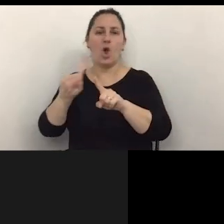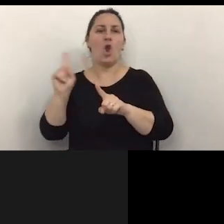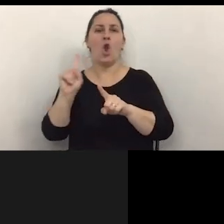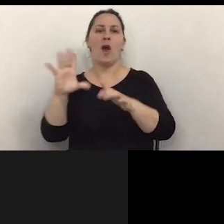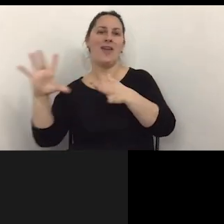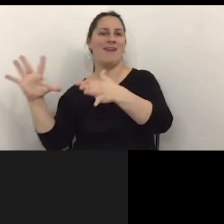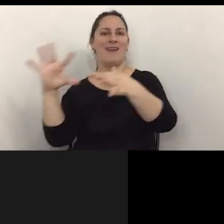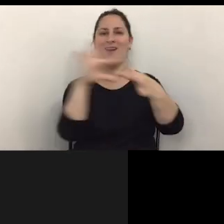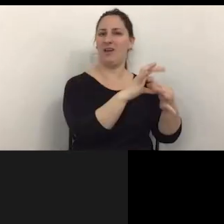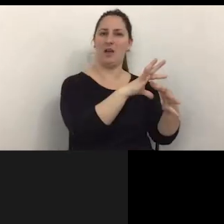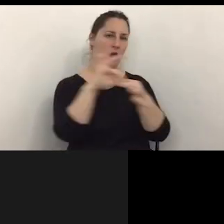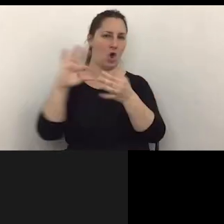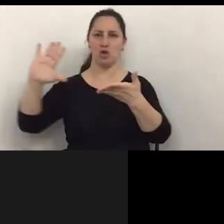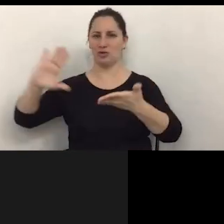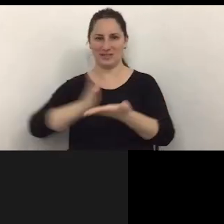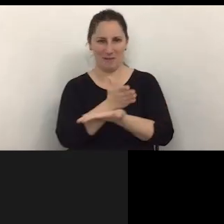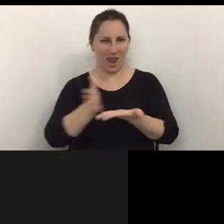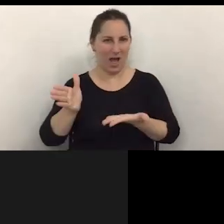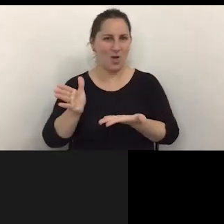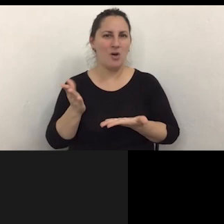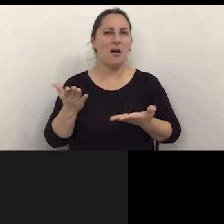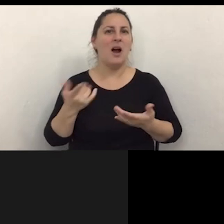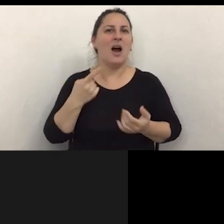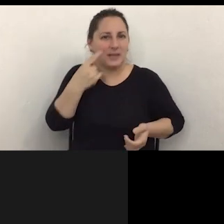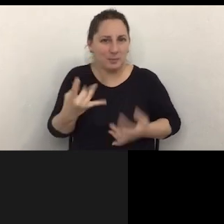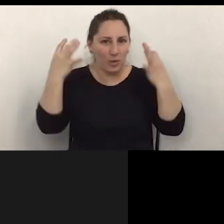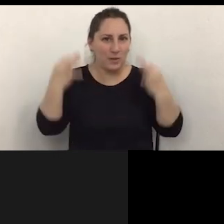si eso responde a la pregunta.